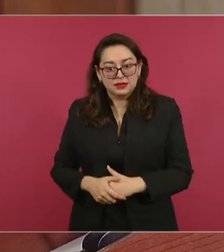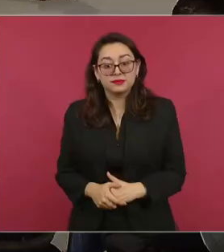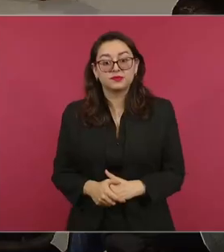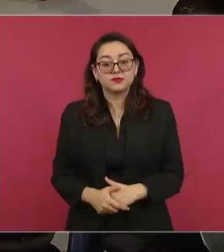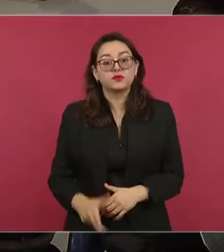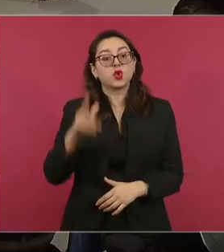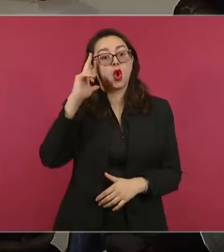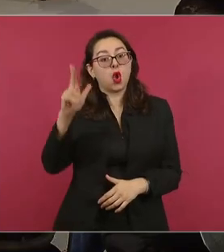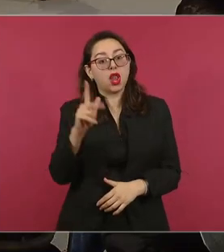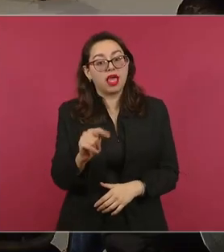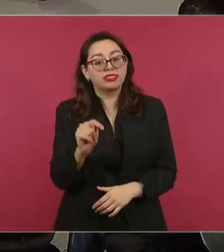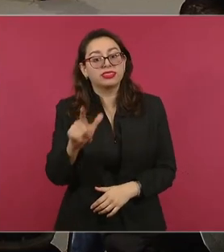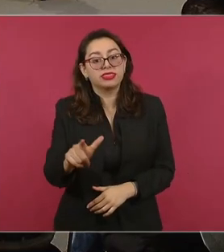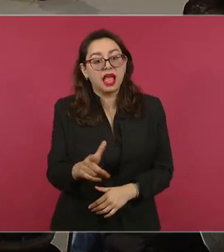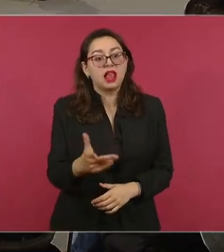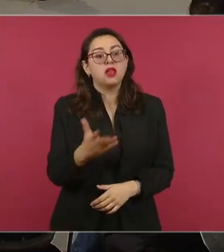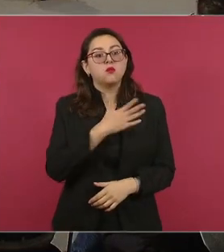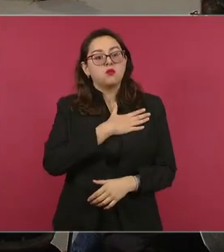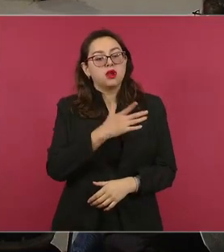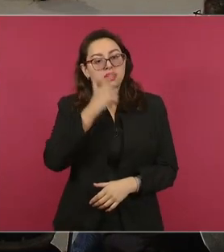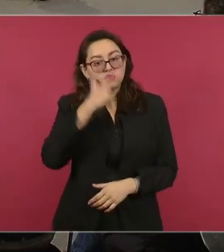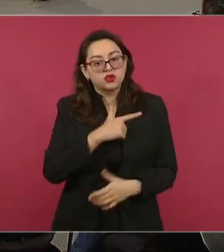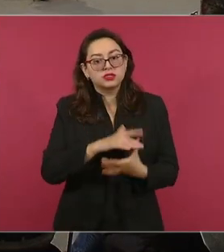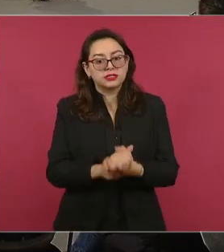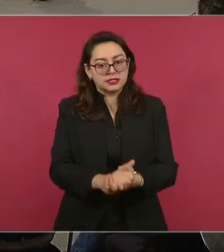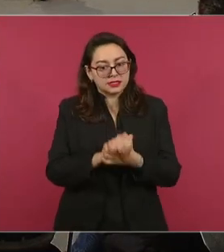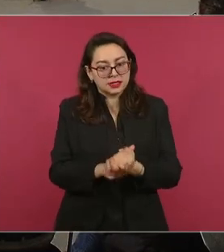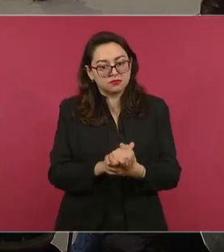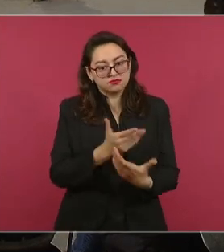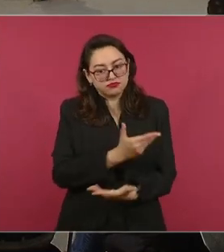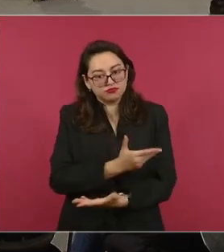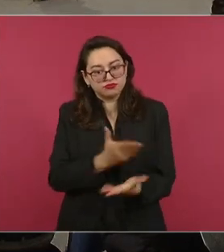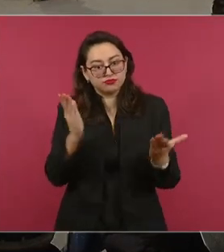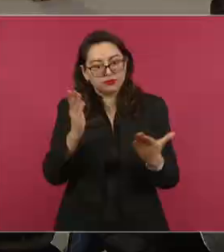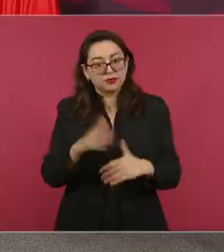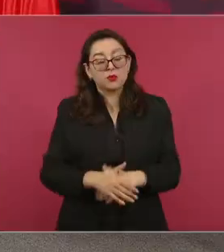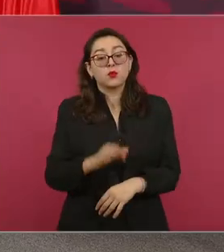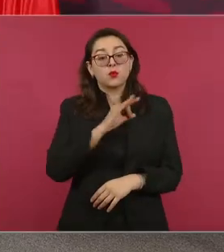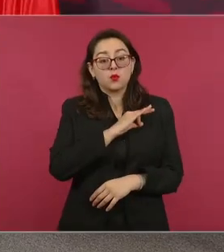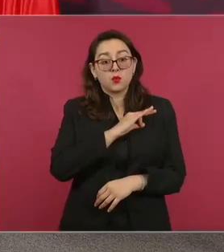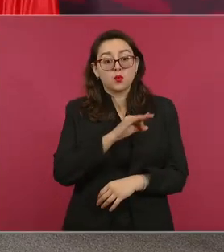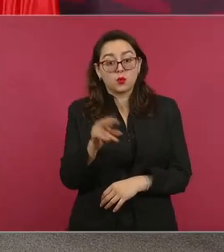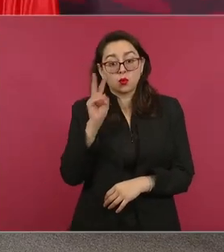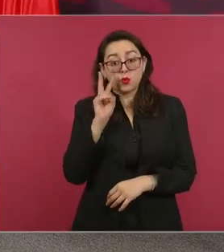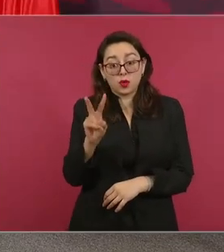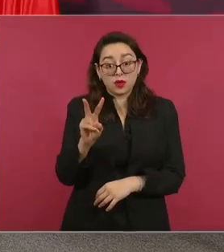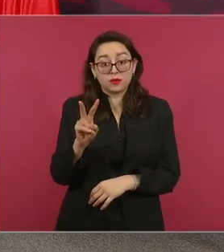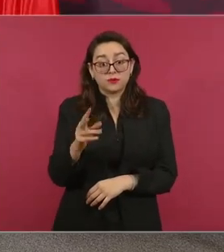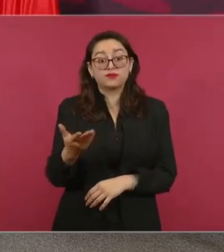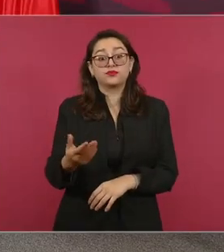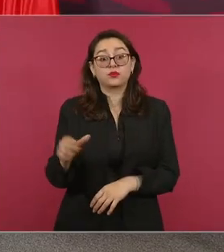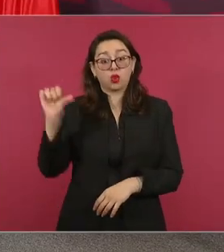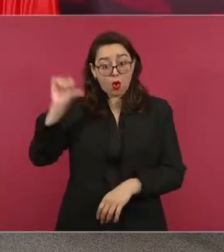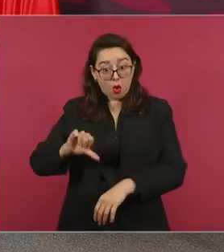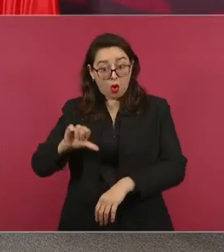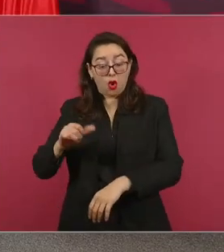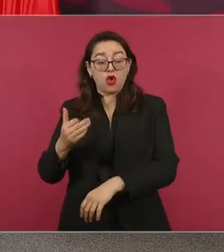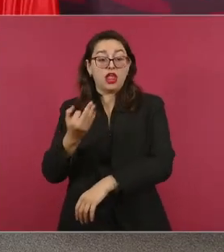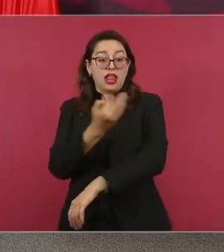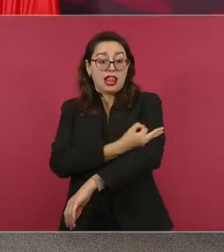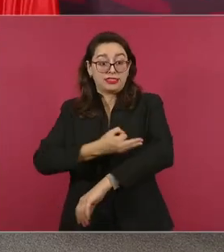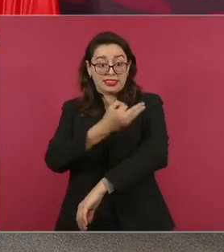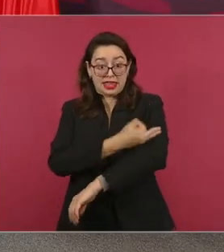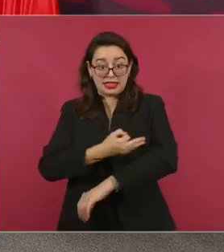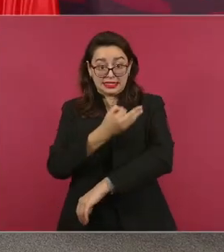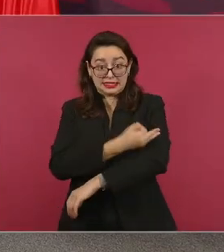Hola, ¿qué tal, Enrique? Muy buenas noches, un gusto saludarte a ti, a tu amable auditorio. Pues bien, como observamos, a las 6 de la tarde aproximadamente, el